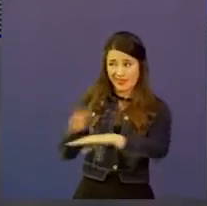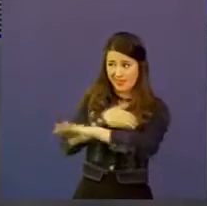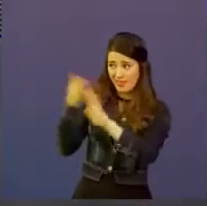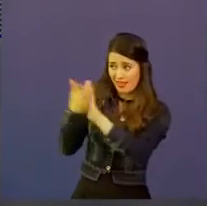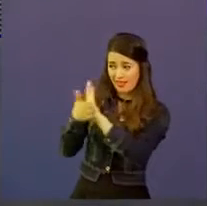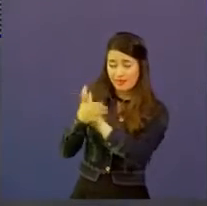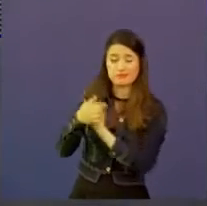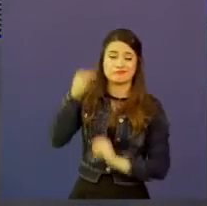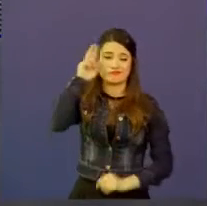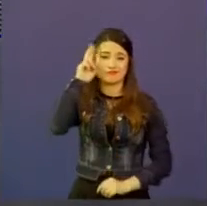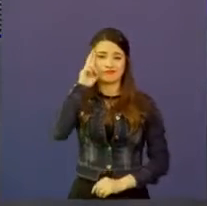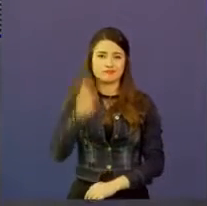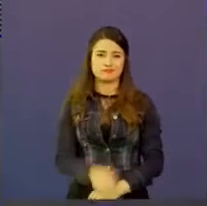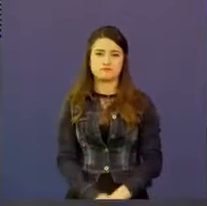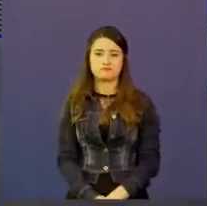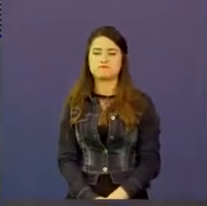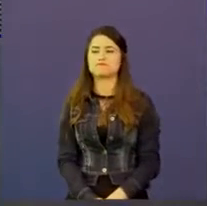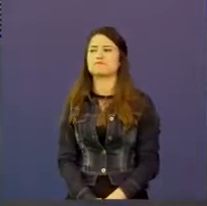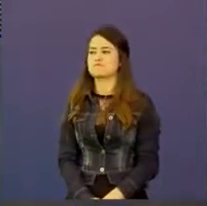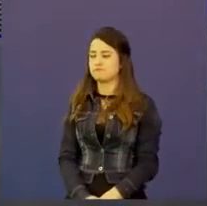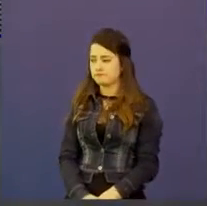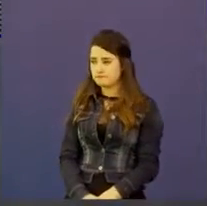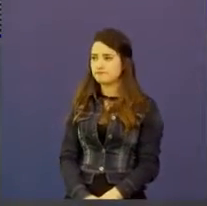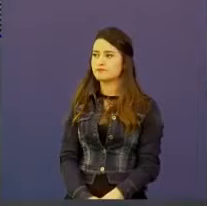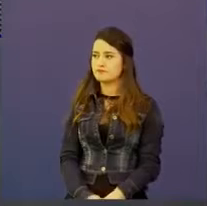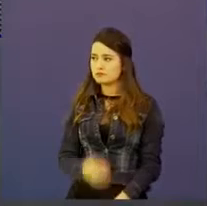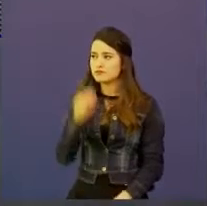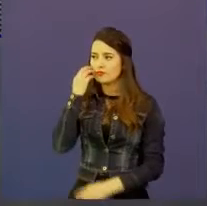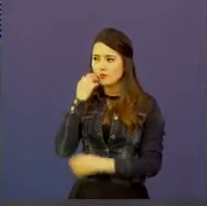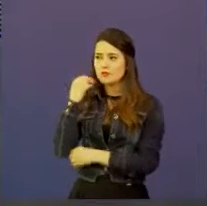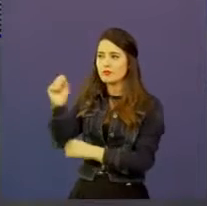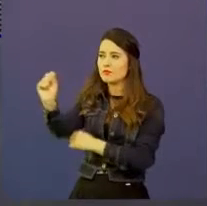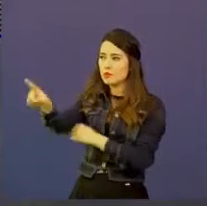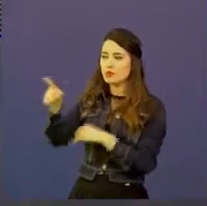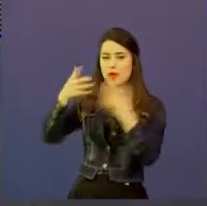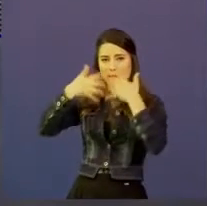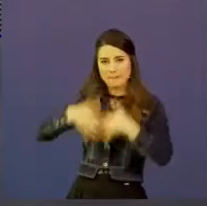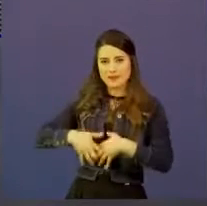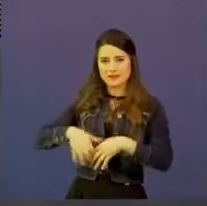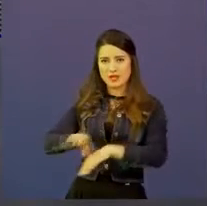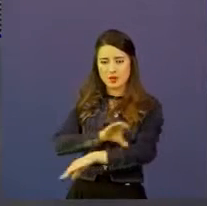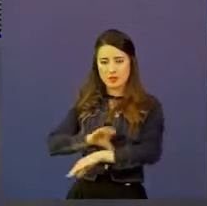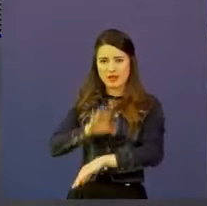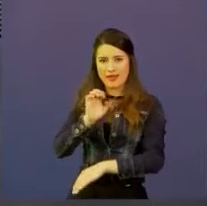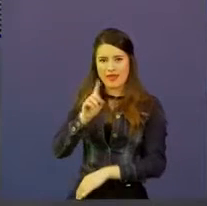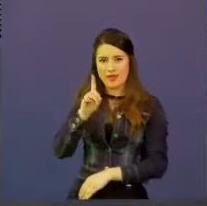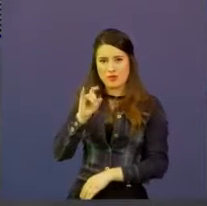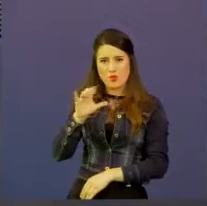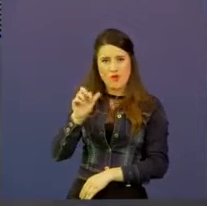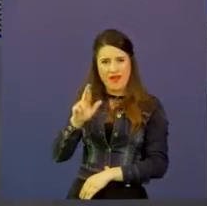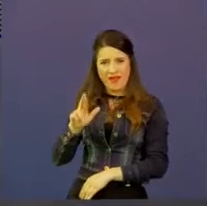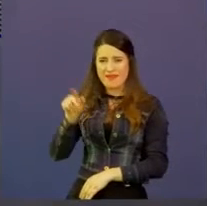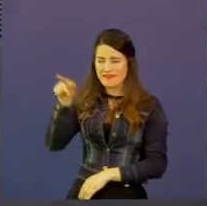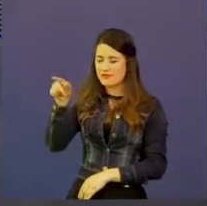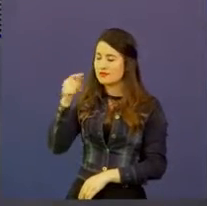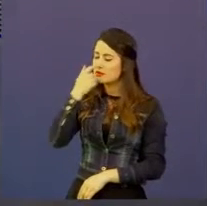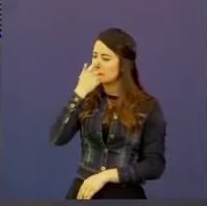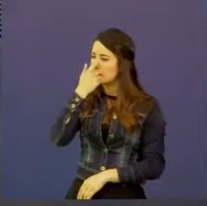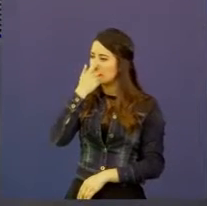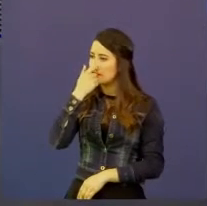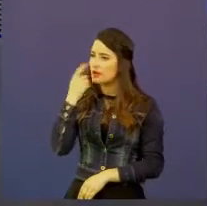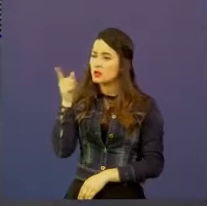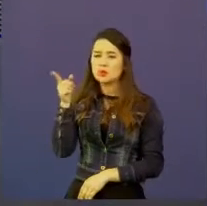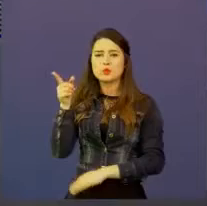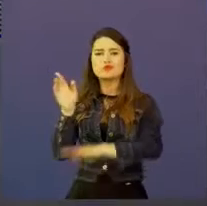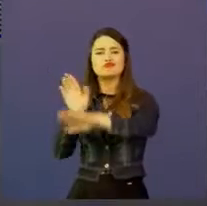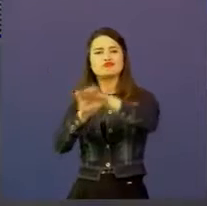Jimena. ¿Y cuál sería el llamado que hace Computadores para Educar a los docentes para que de verdad se sienten y se